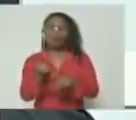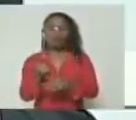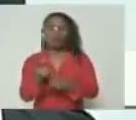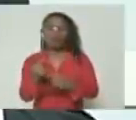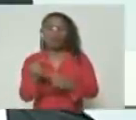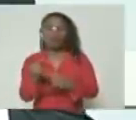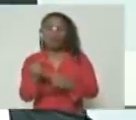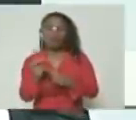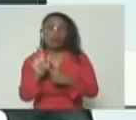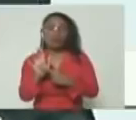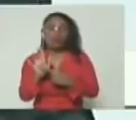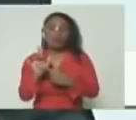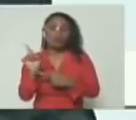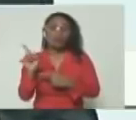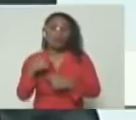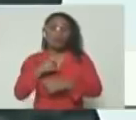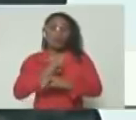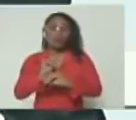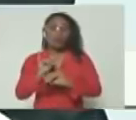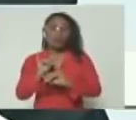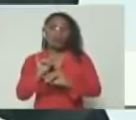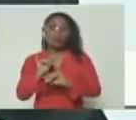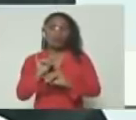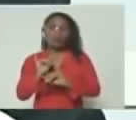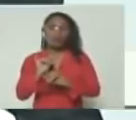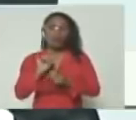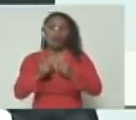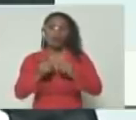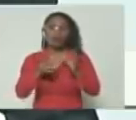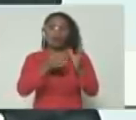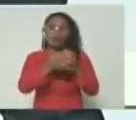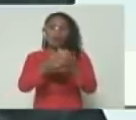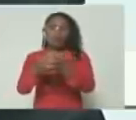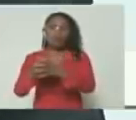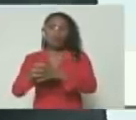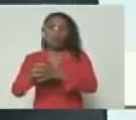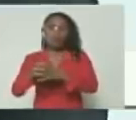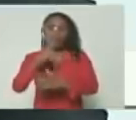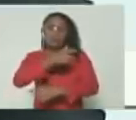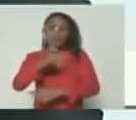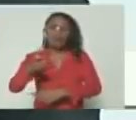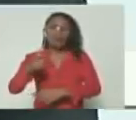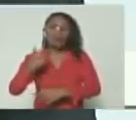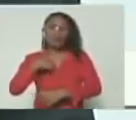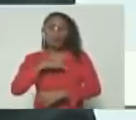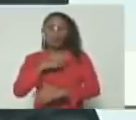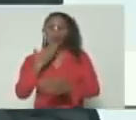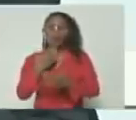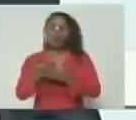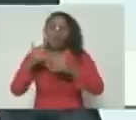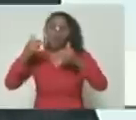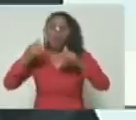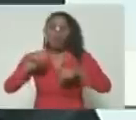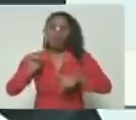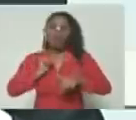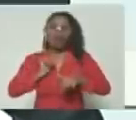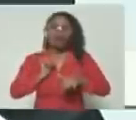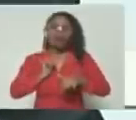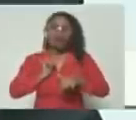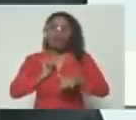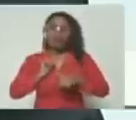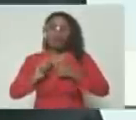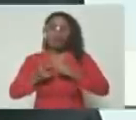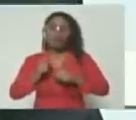esos señalamientos, yo finalizo, hacia algunos sectores y actores. Nosotros pedimos que aquí cualquier acción que